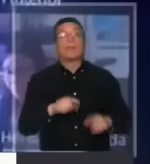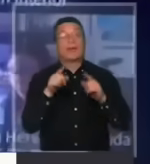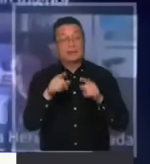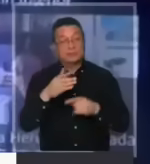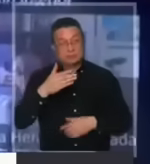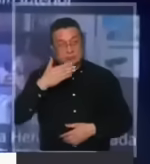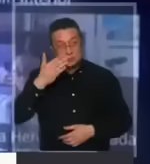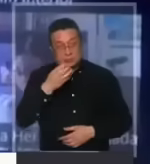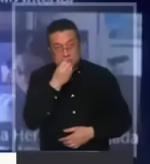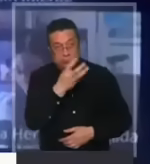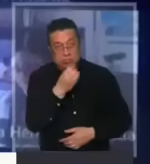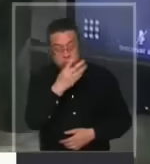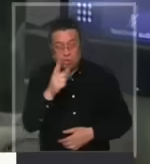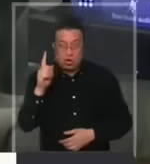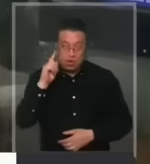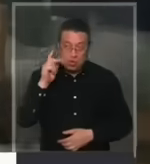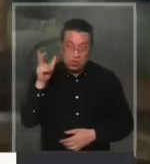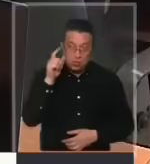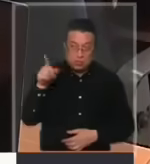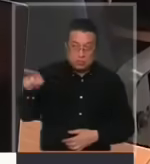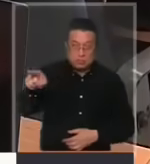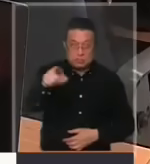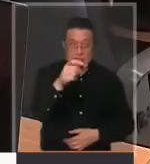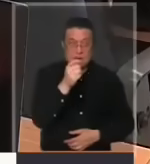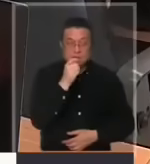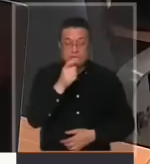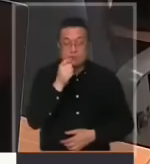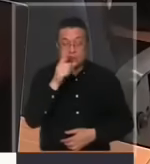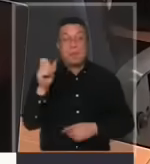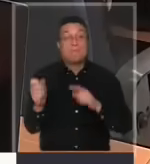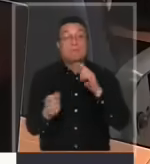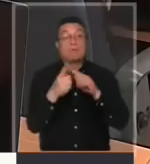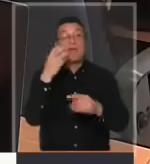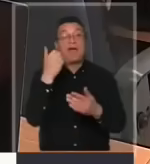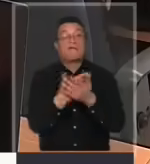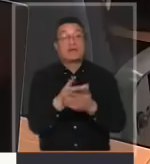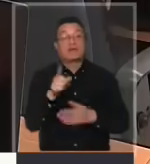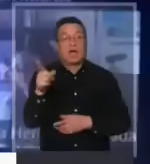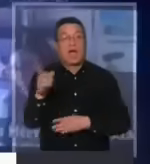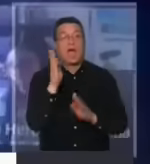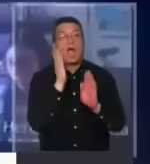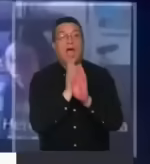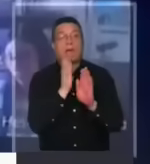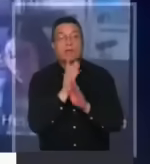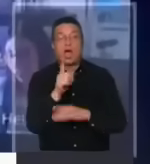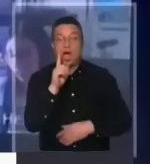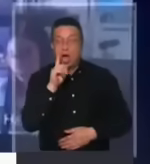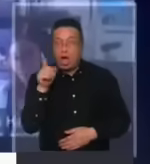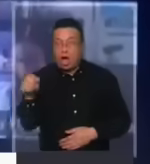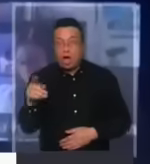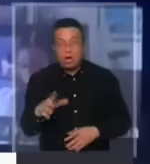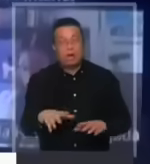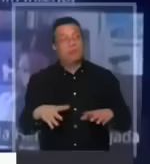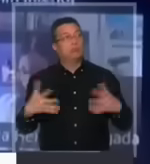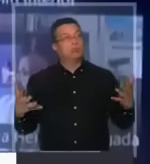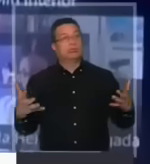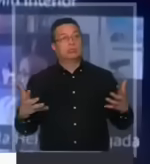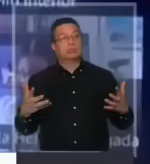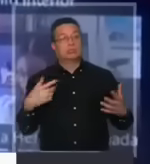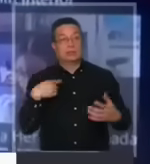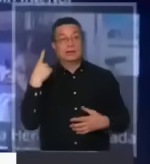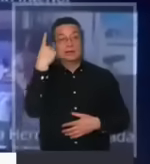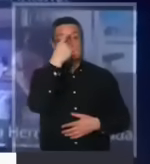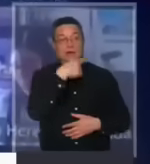relato lo escucharon también los imputados que por primera vez supieron del infiltrado. Vean la reacción